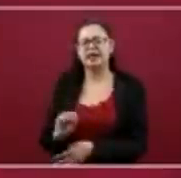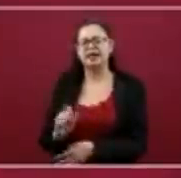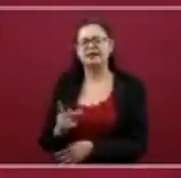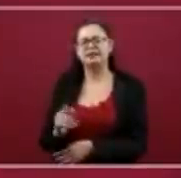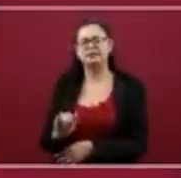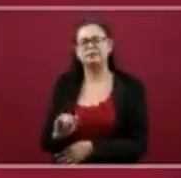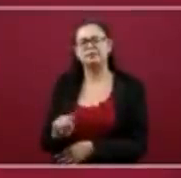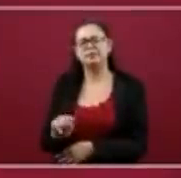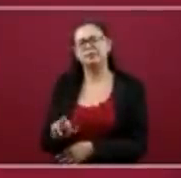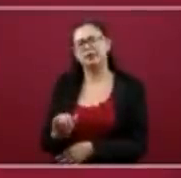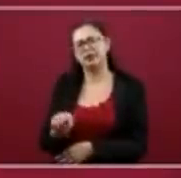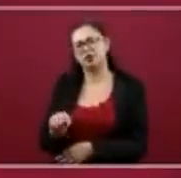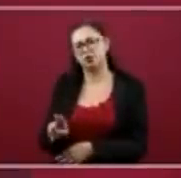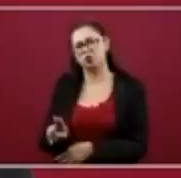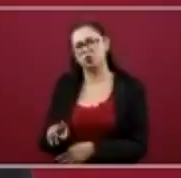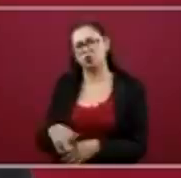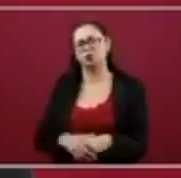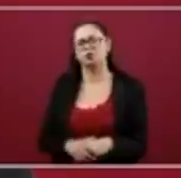Bueno,